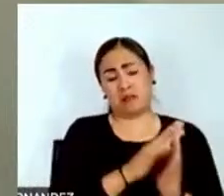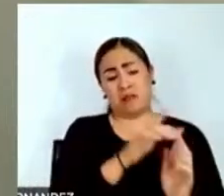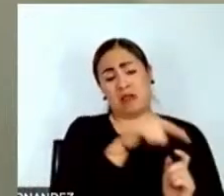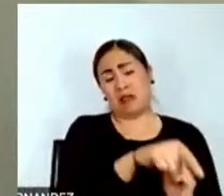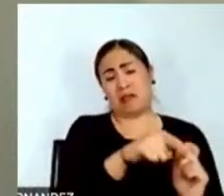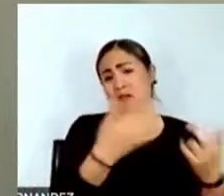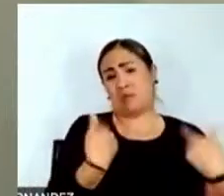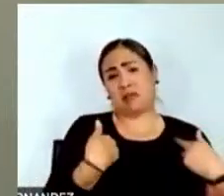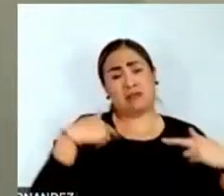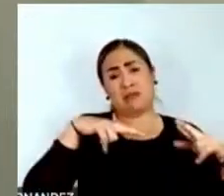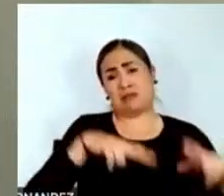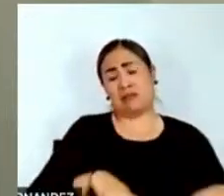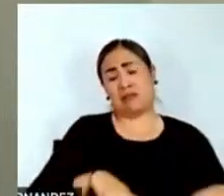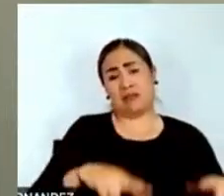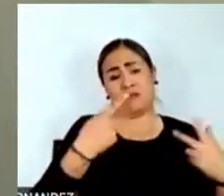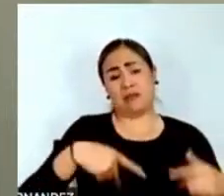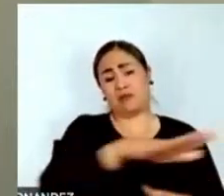pueblo.